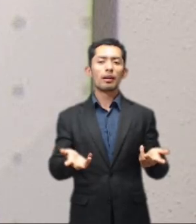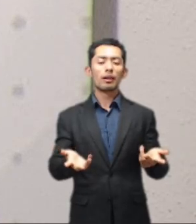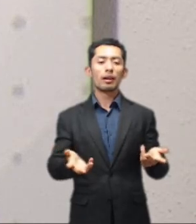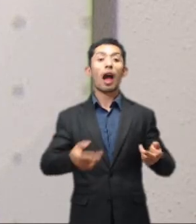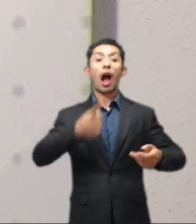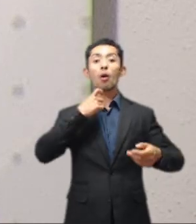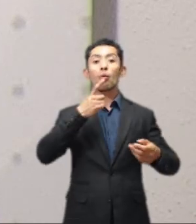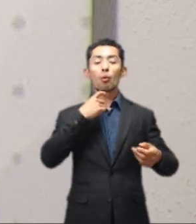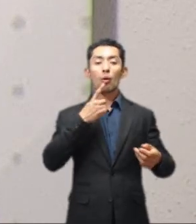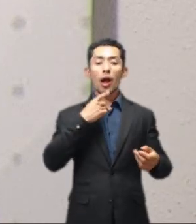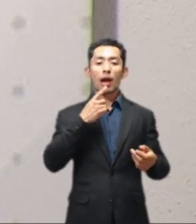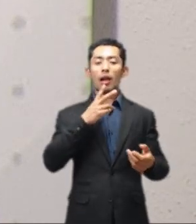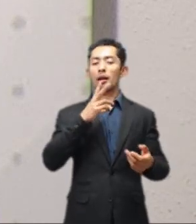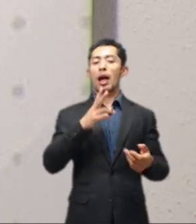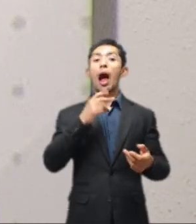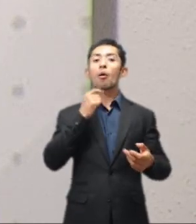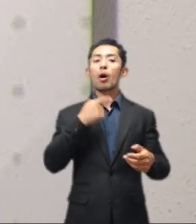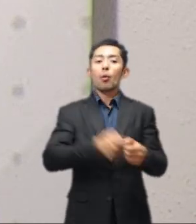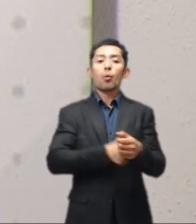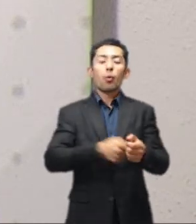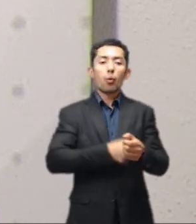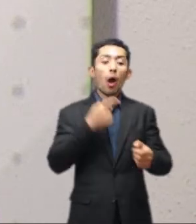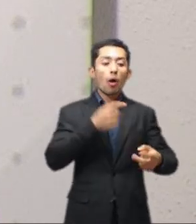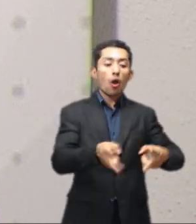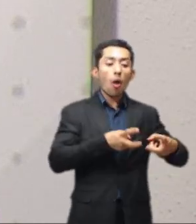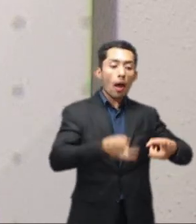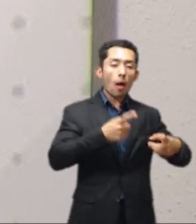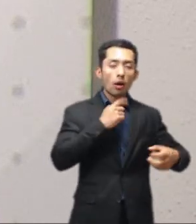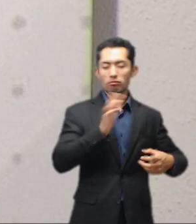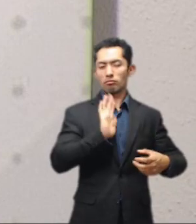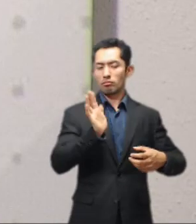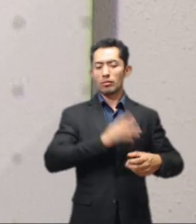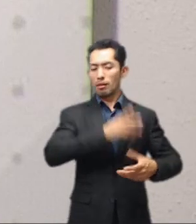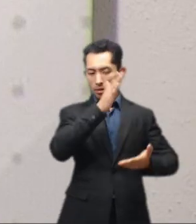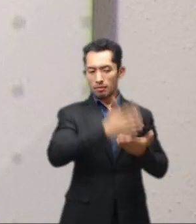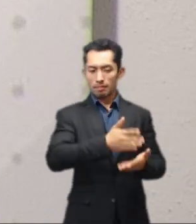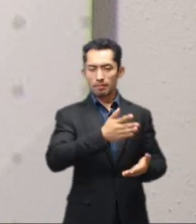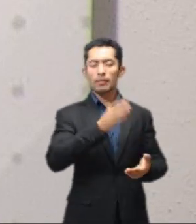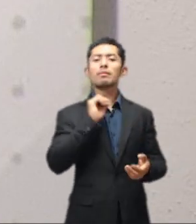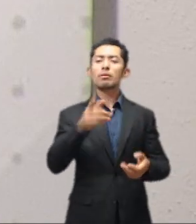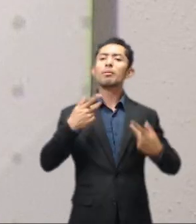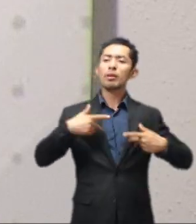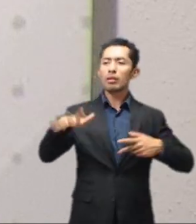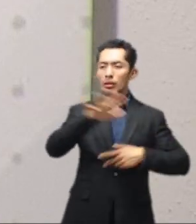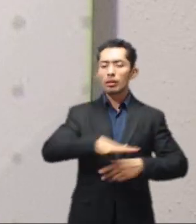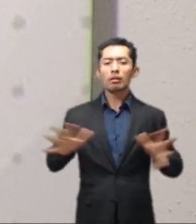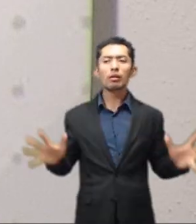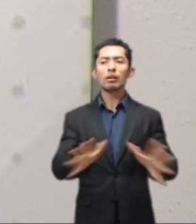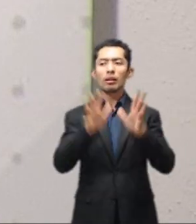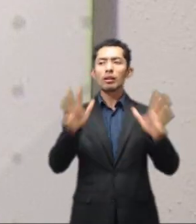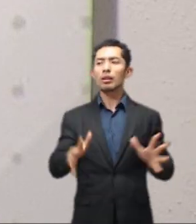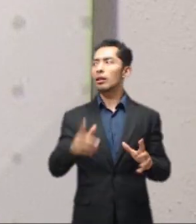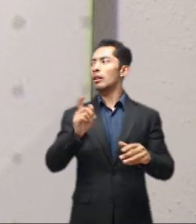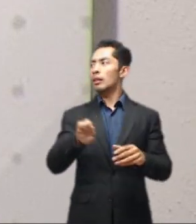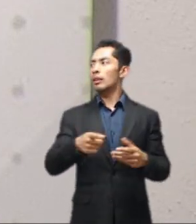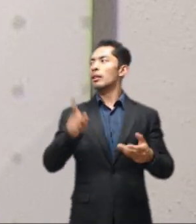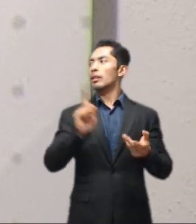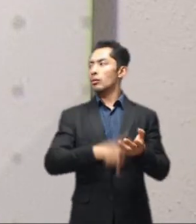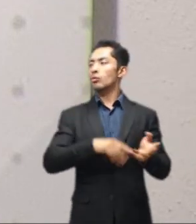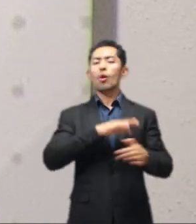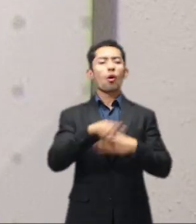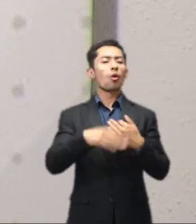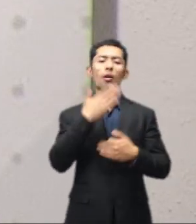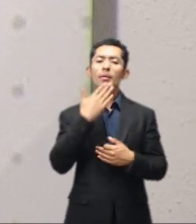ilegal del agua y por supuesto de motivar a nuestra ciudadanía que todo funciona Sí todo